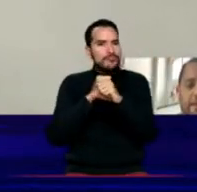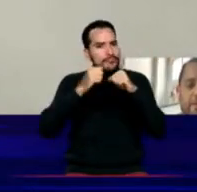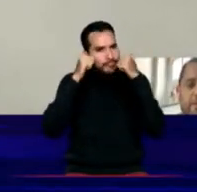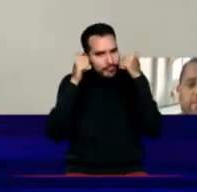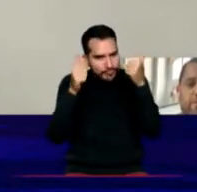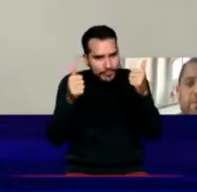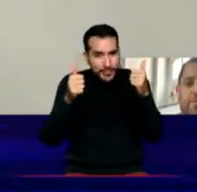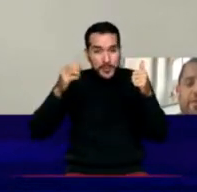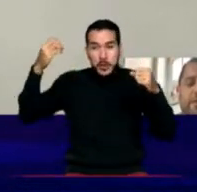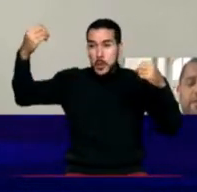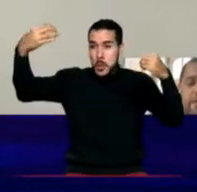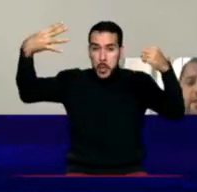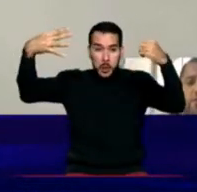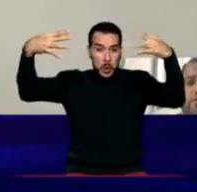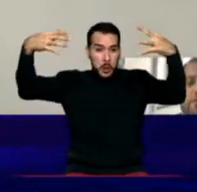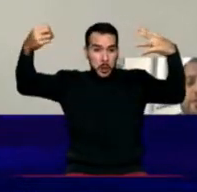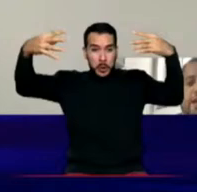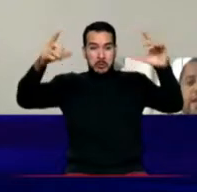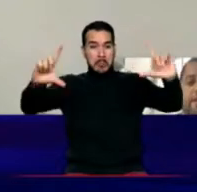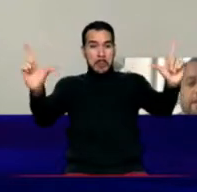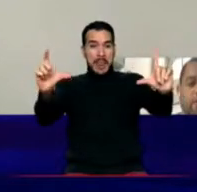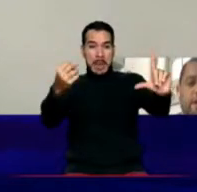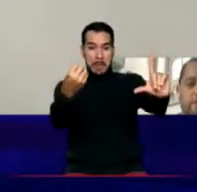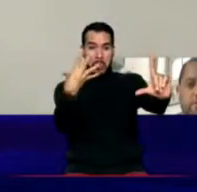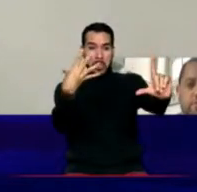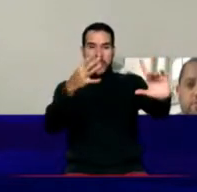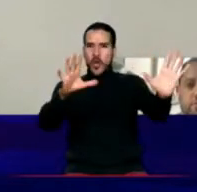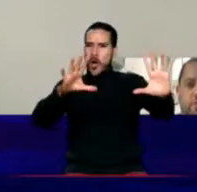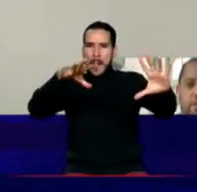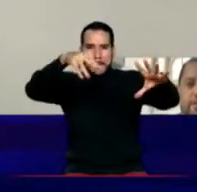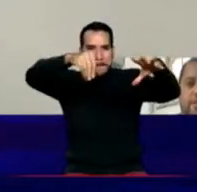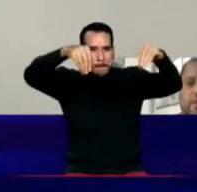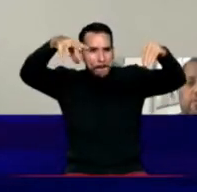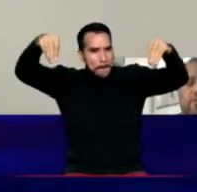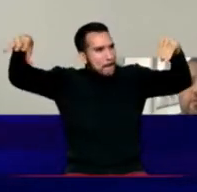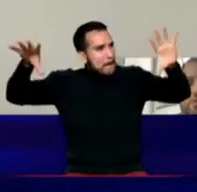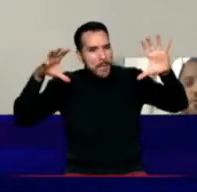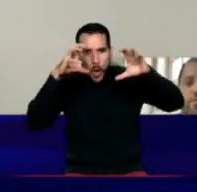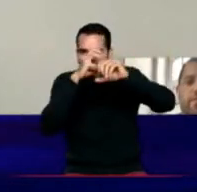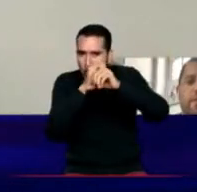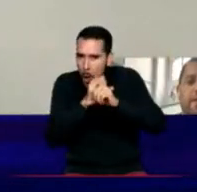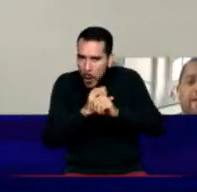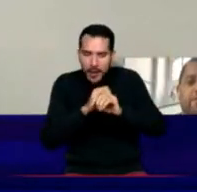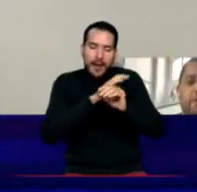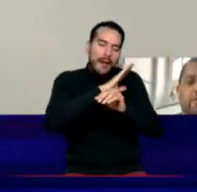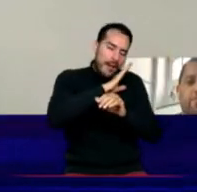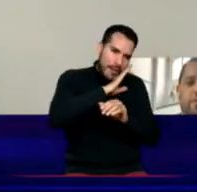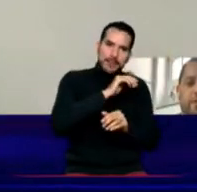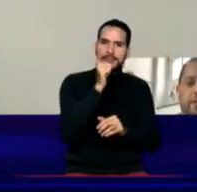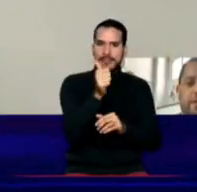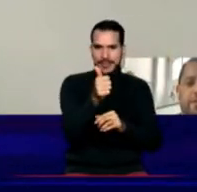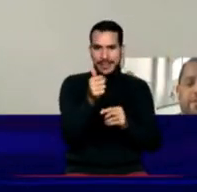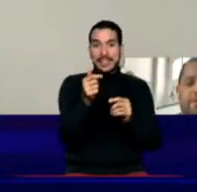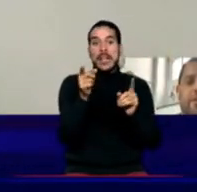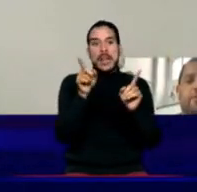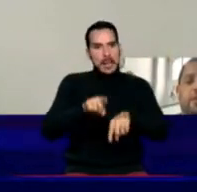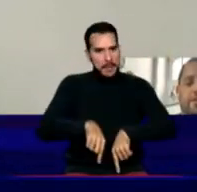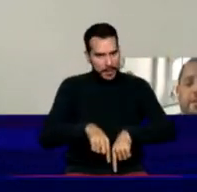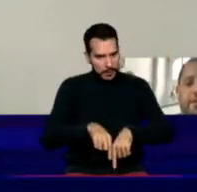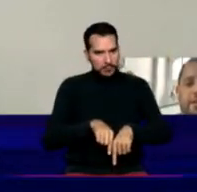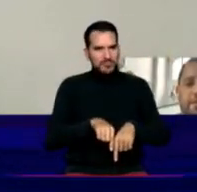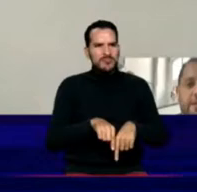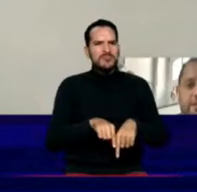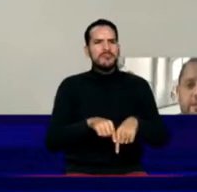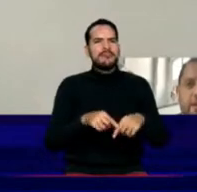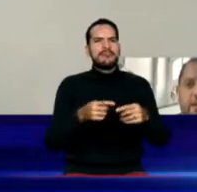pantallas, exposición a pantallas en las noches, tener horarios estrictos de sueño. Y digamos que lo importante es siempre individualizar a